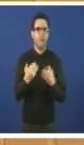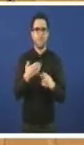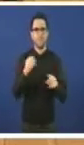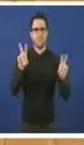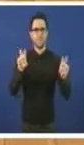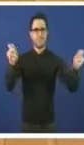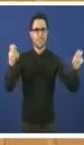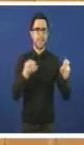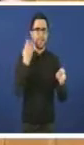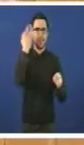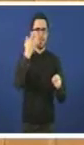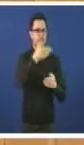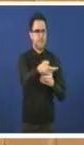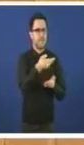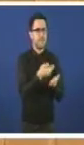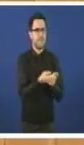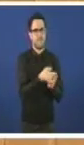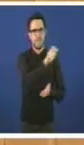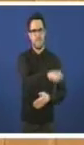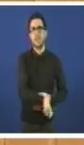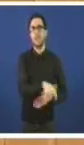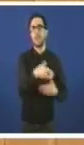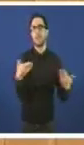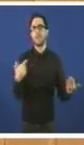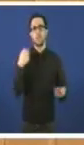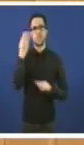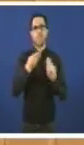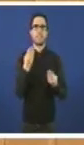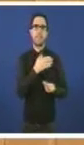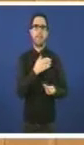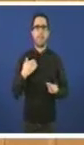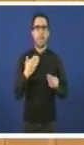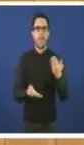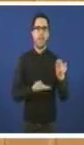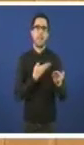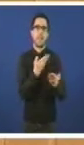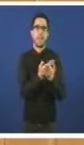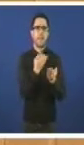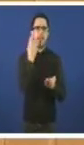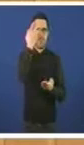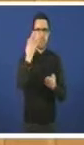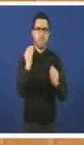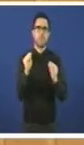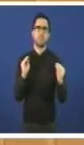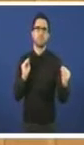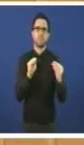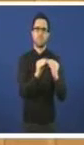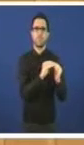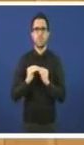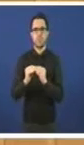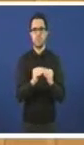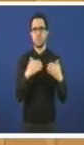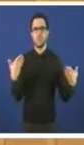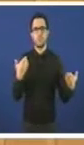efectivamente iba a plantear como una iniciativa de consenso por eso nosotros fijamos una enmienda que una enmienda